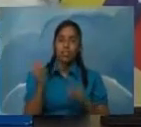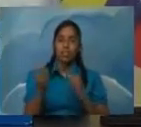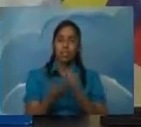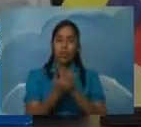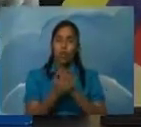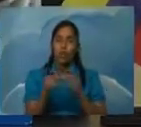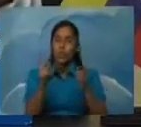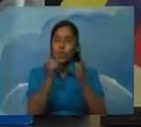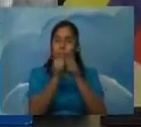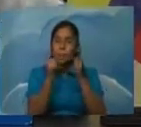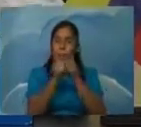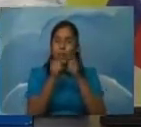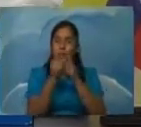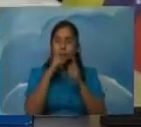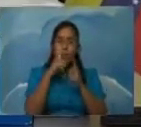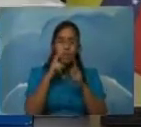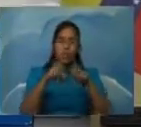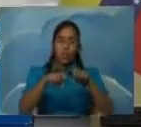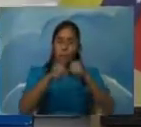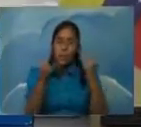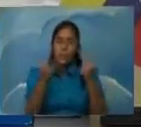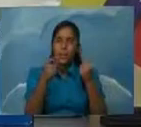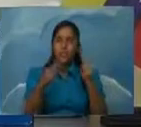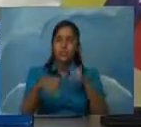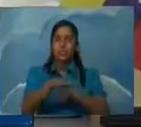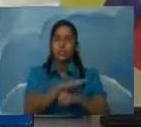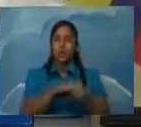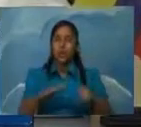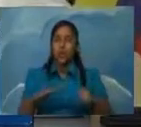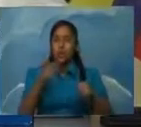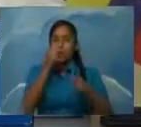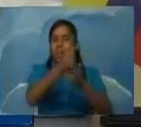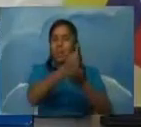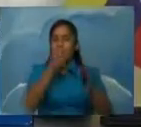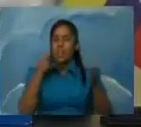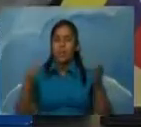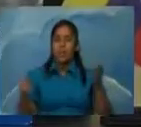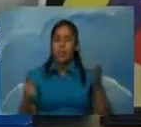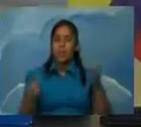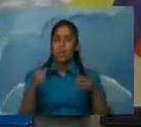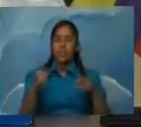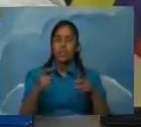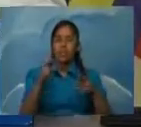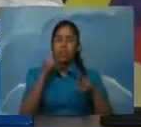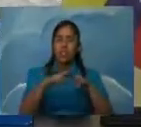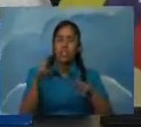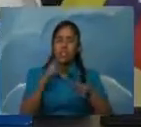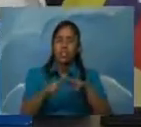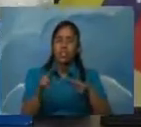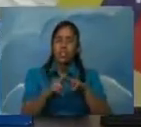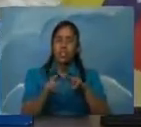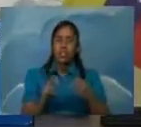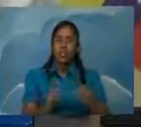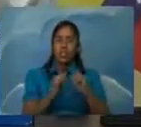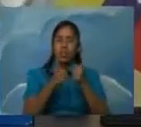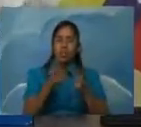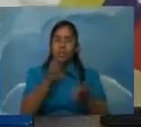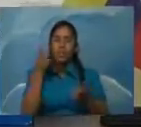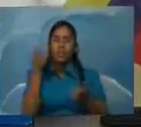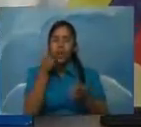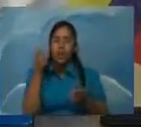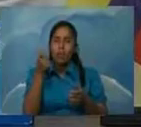pedacito de pan por ahí debajo de la cama, sobre la nevera, detrás de la puerta. Y los muchachitos comienzan a